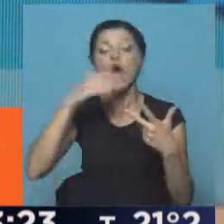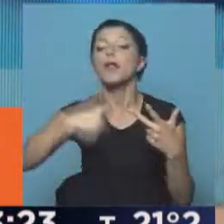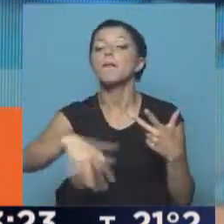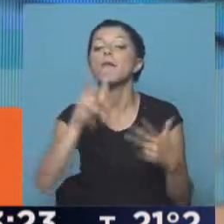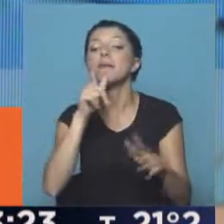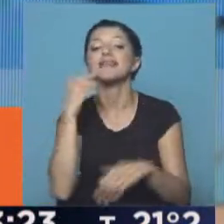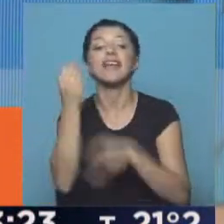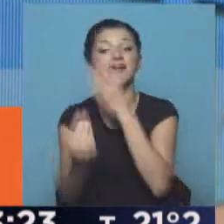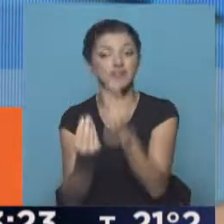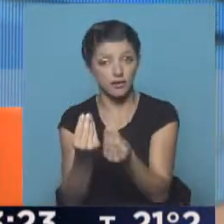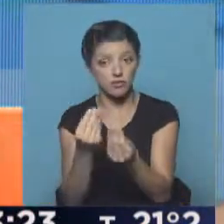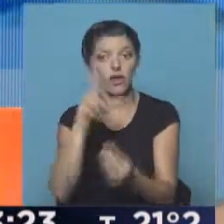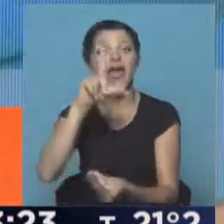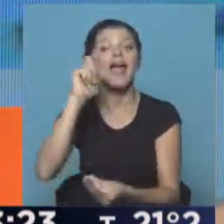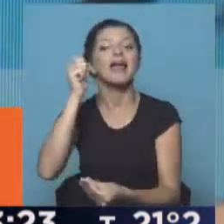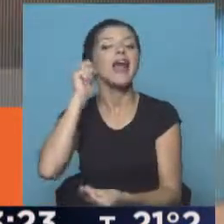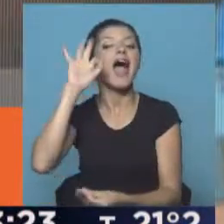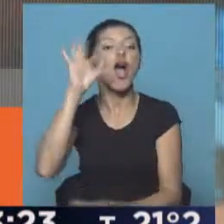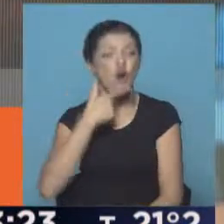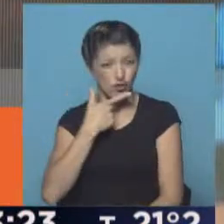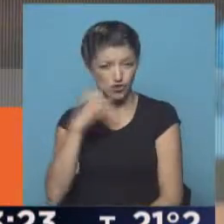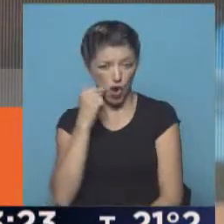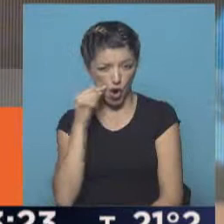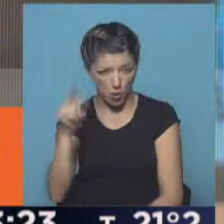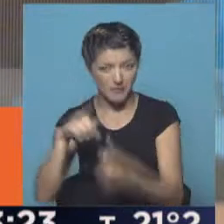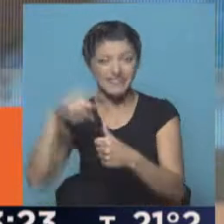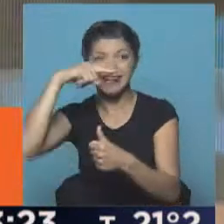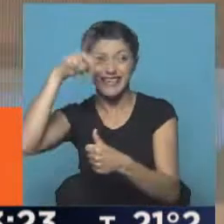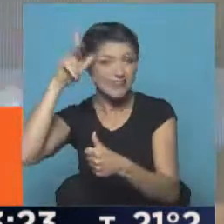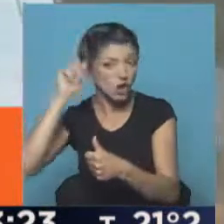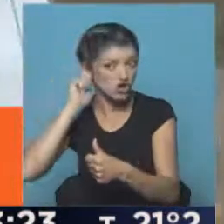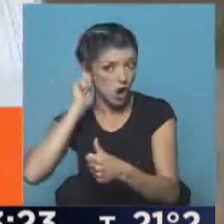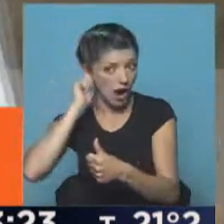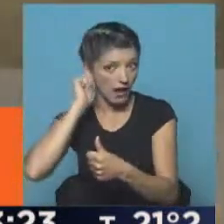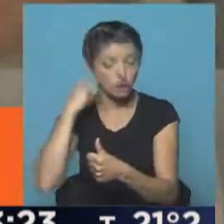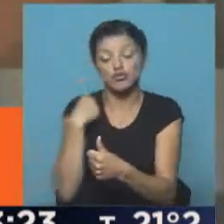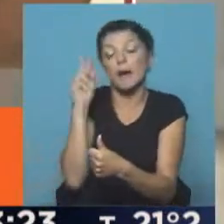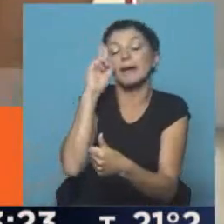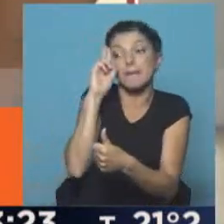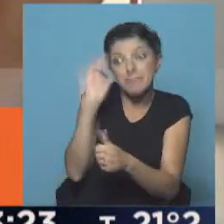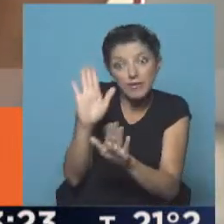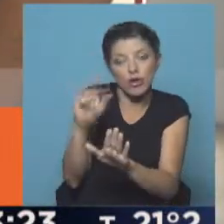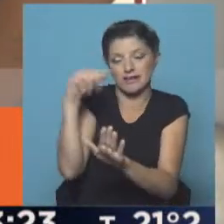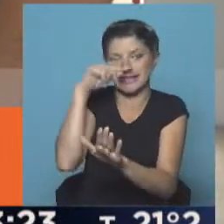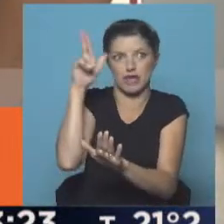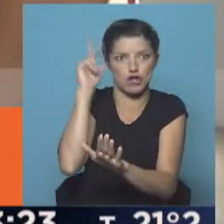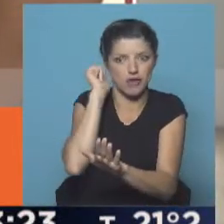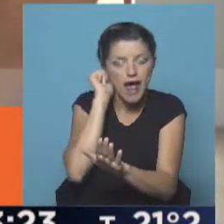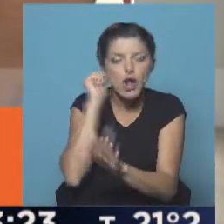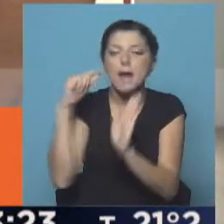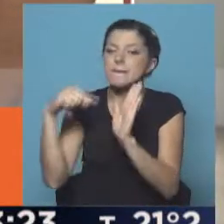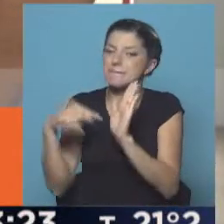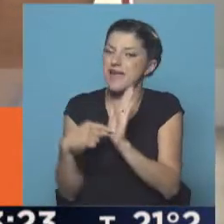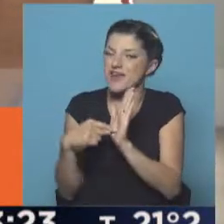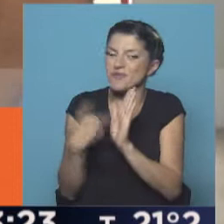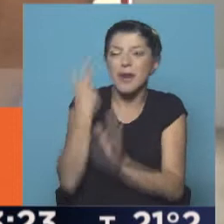y con toda la fuerza Ricardo Lagos, que tiene 78 años, con mucho respeto a la edad de las personas, digamos, no es